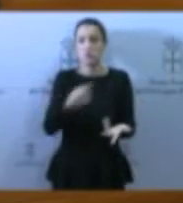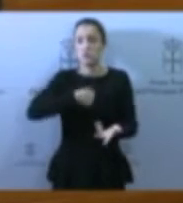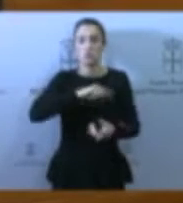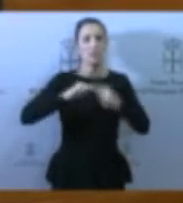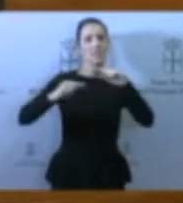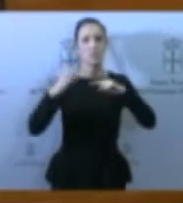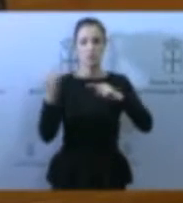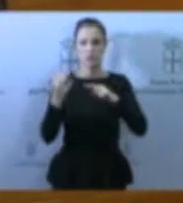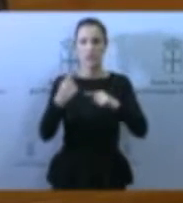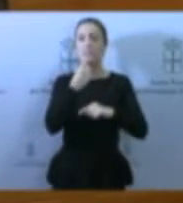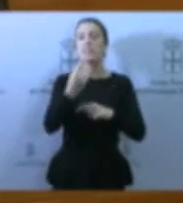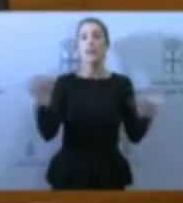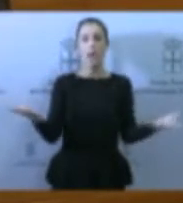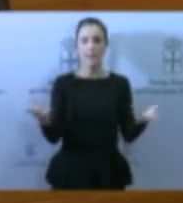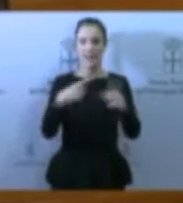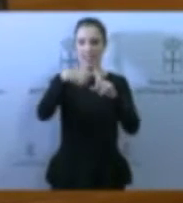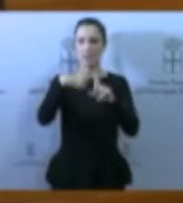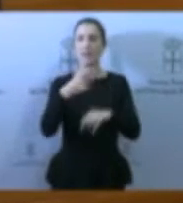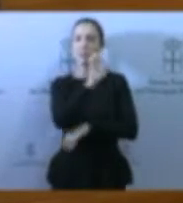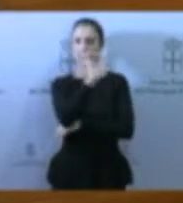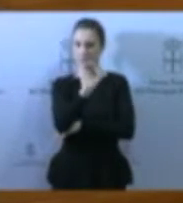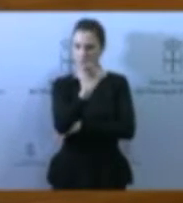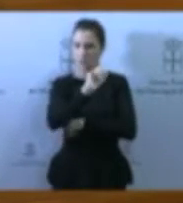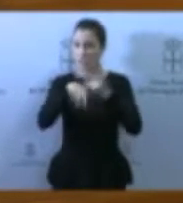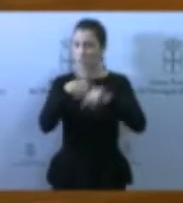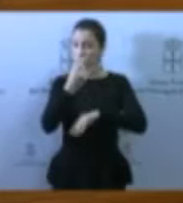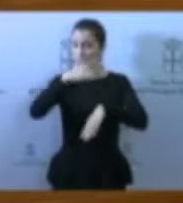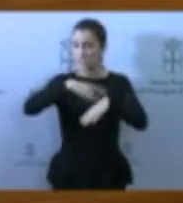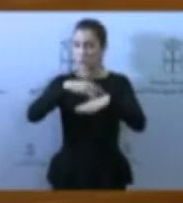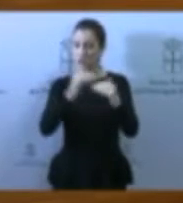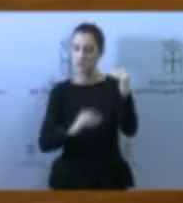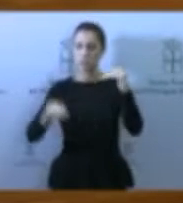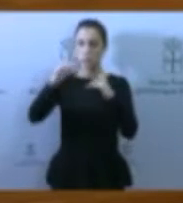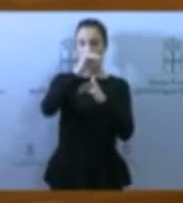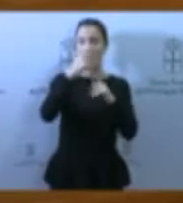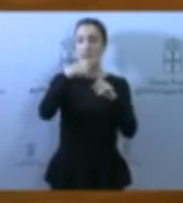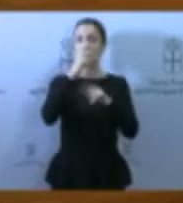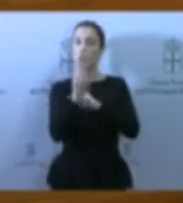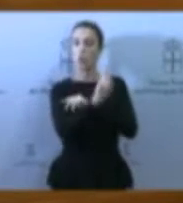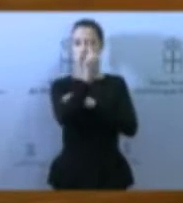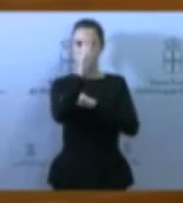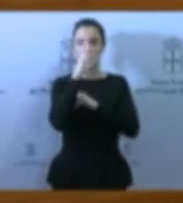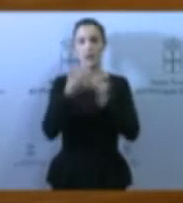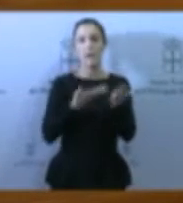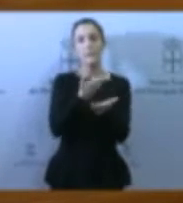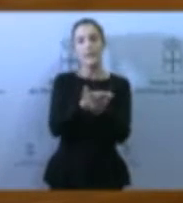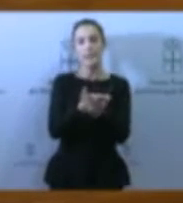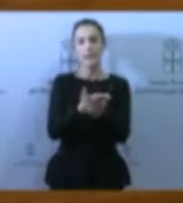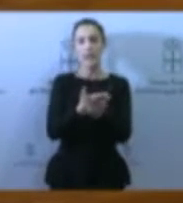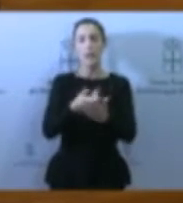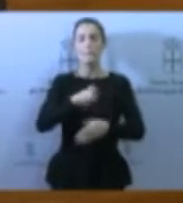Al día siguiente, el lunes, lo elevamos a nivel 2 para poder solicitar la intervención de la Unidad Militar de